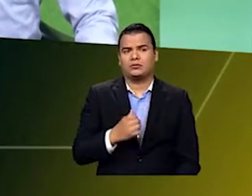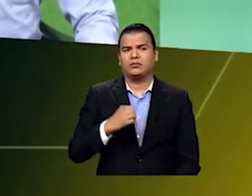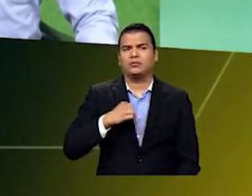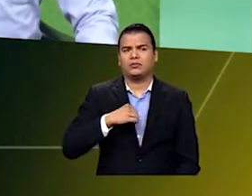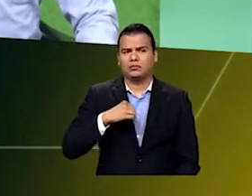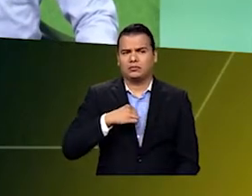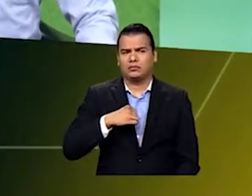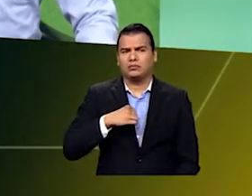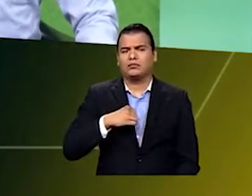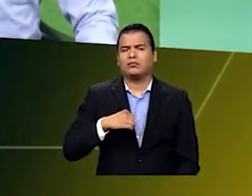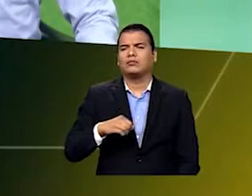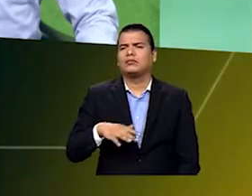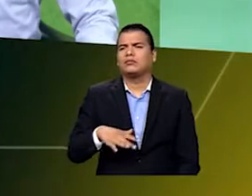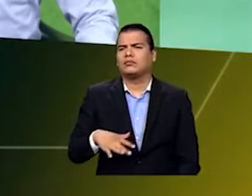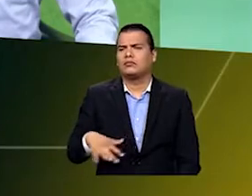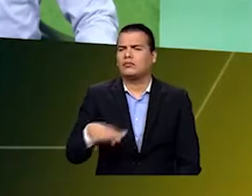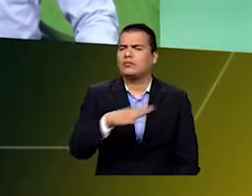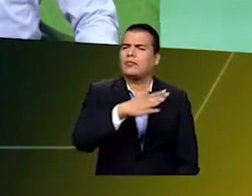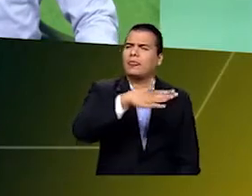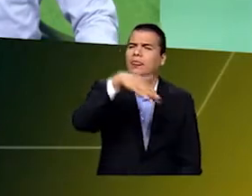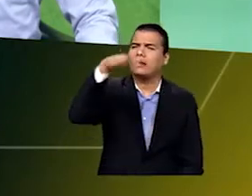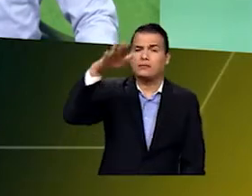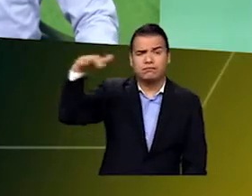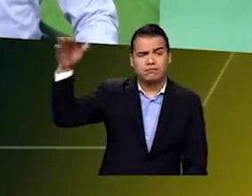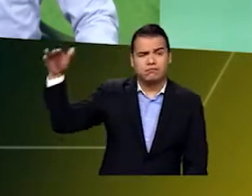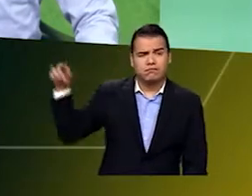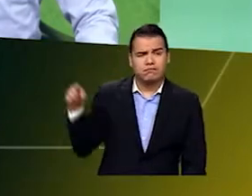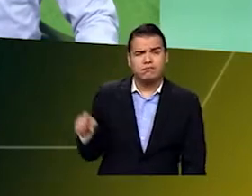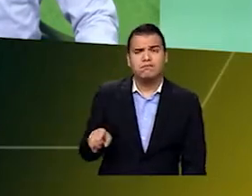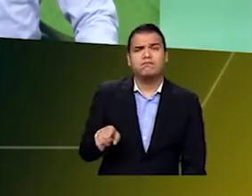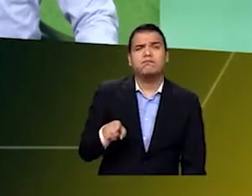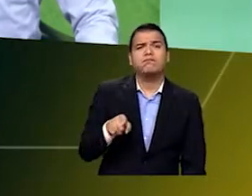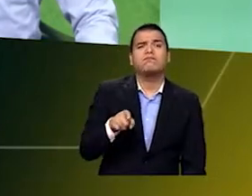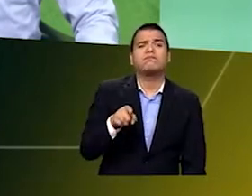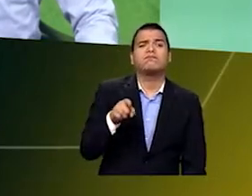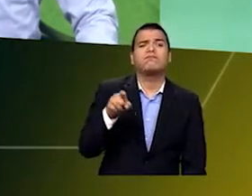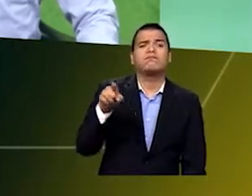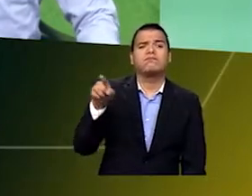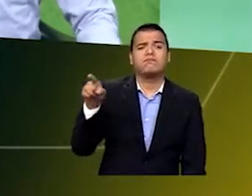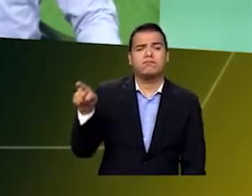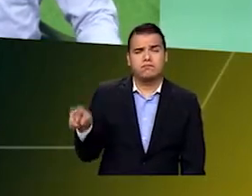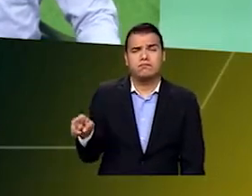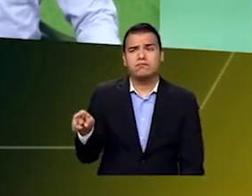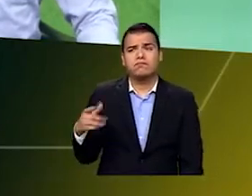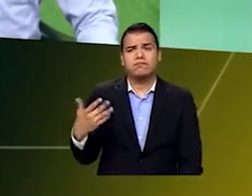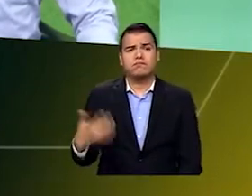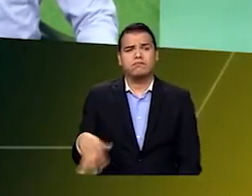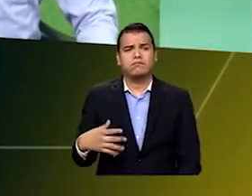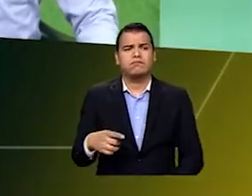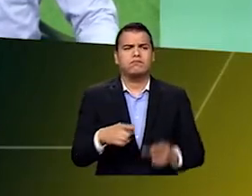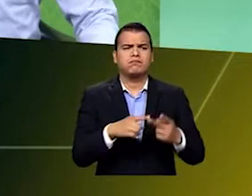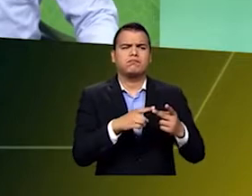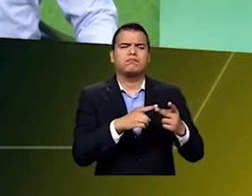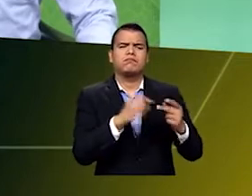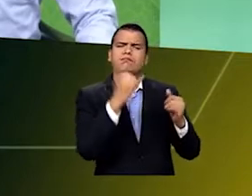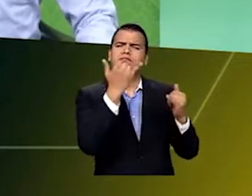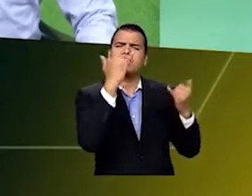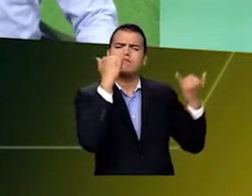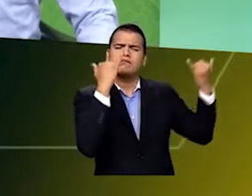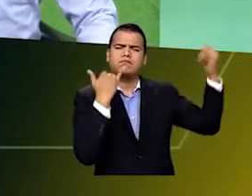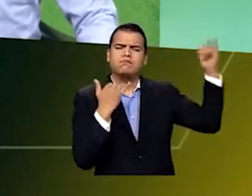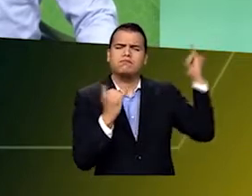acuerdo que hicieron para proteger en la parte alta de la cordillera central, pasamos por los bosques andinos, por los bosques subandinos, por el bosque